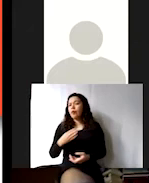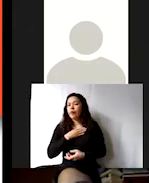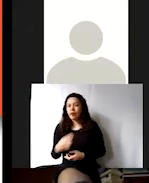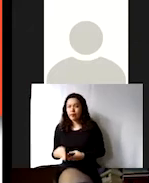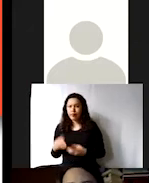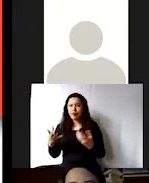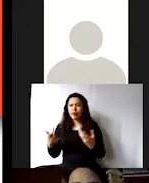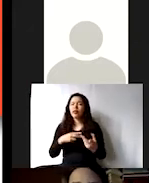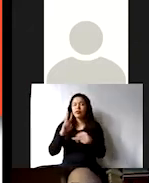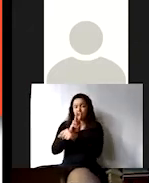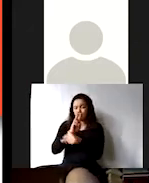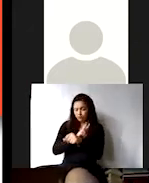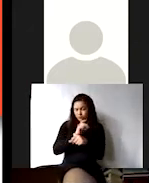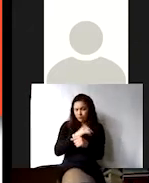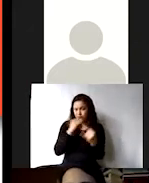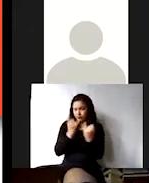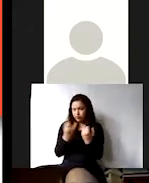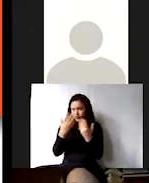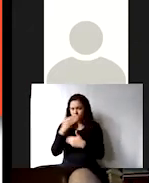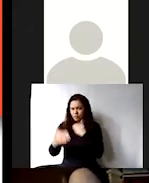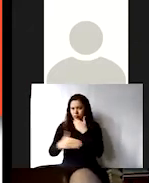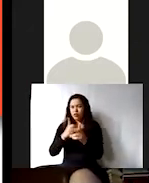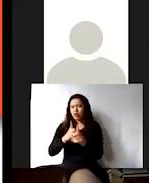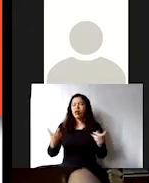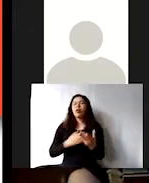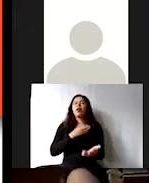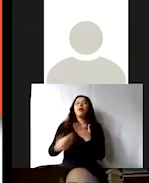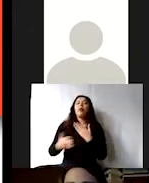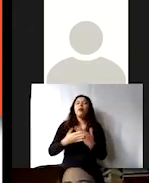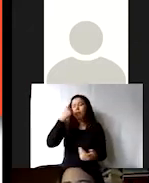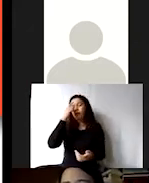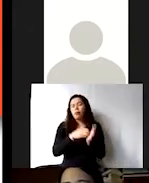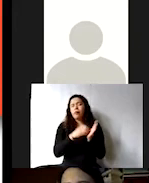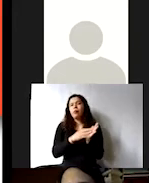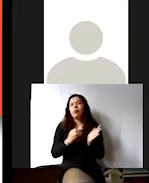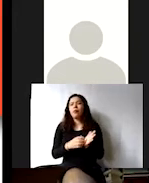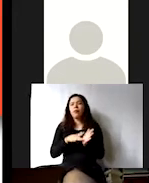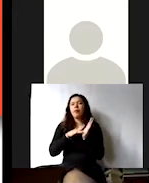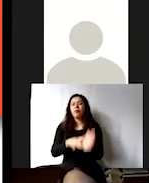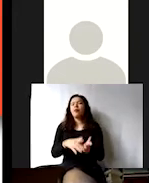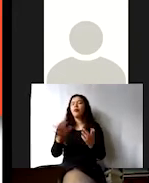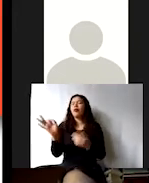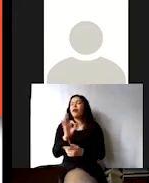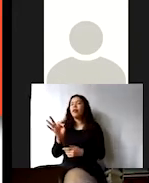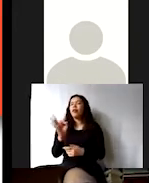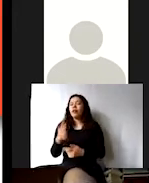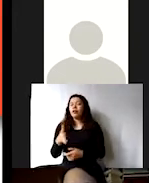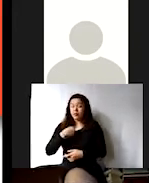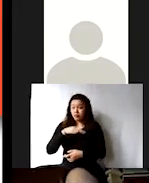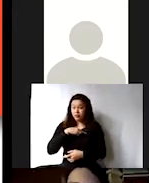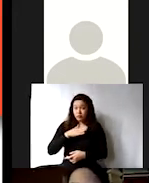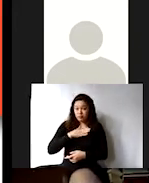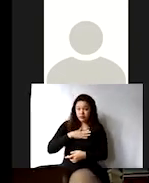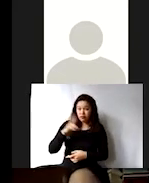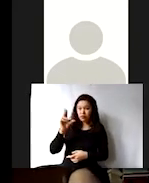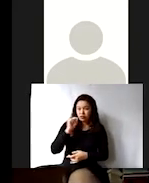que observar también la evolución y desarrollo de acciones a favor de la agenda, aunque estas no sean propias, hay que también leer